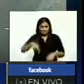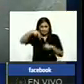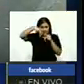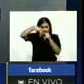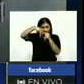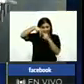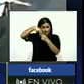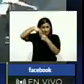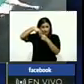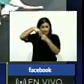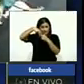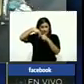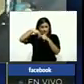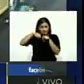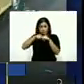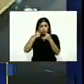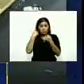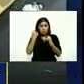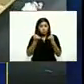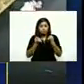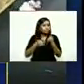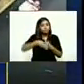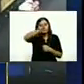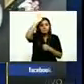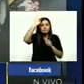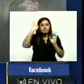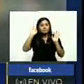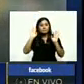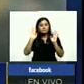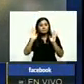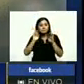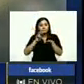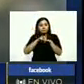responsable huyó de la escena, abandonando la unidad de transporte